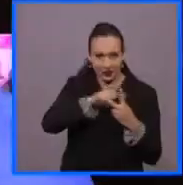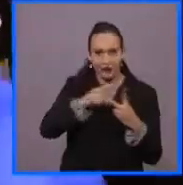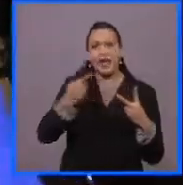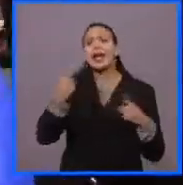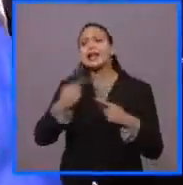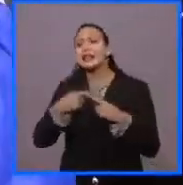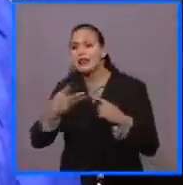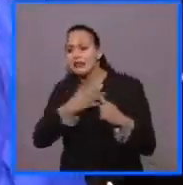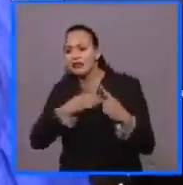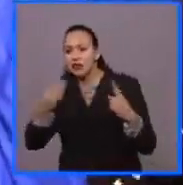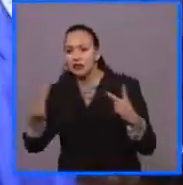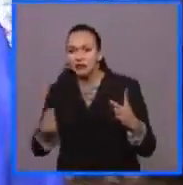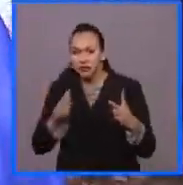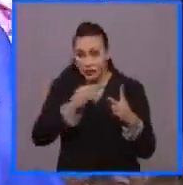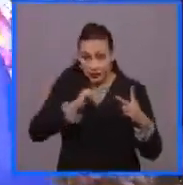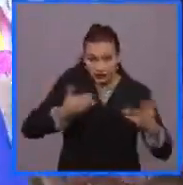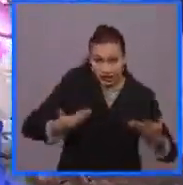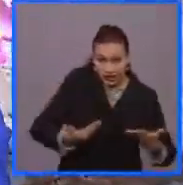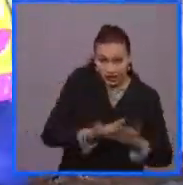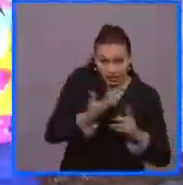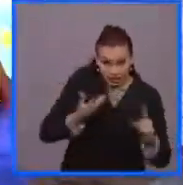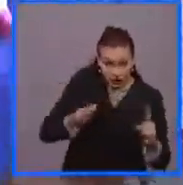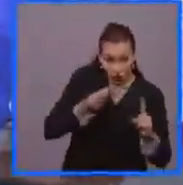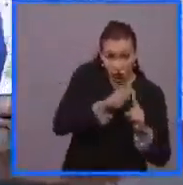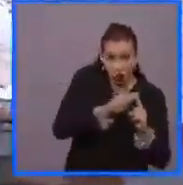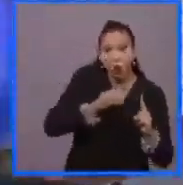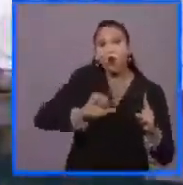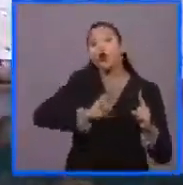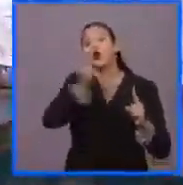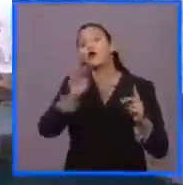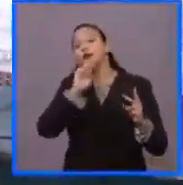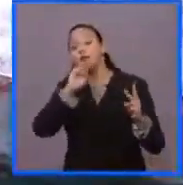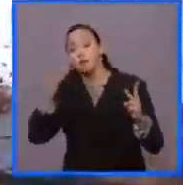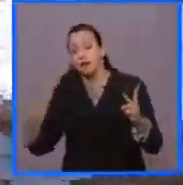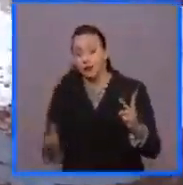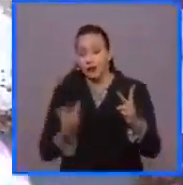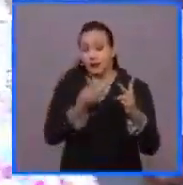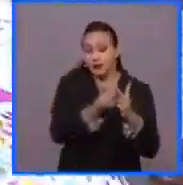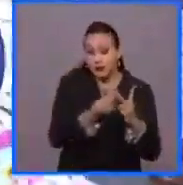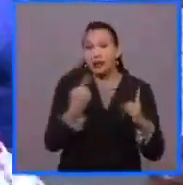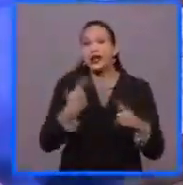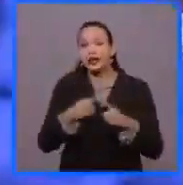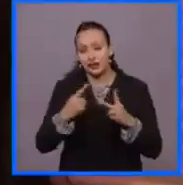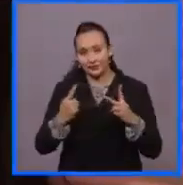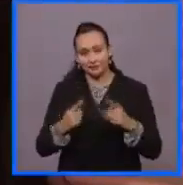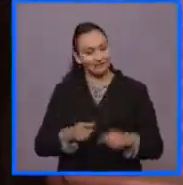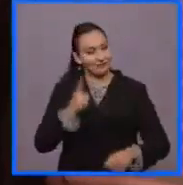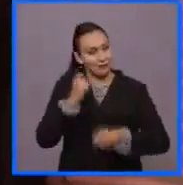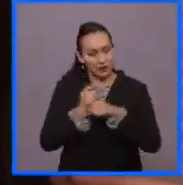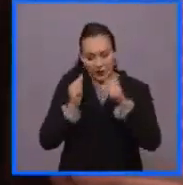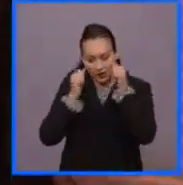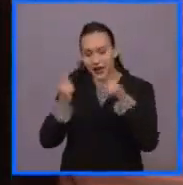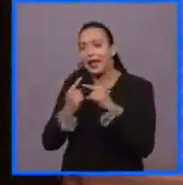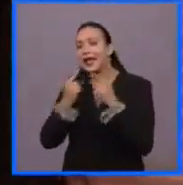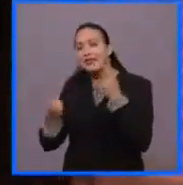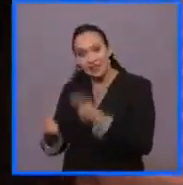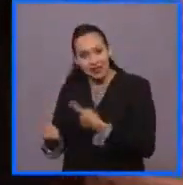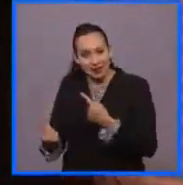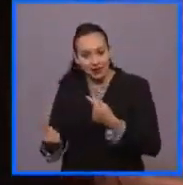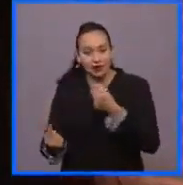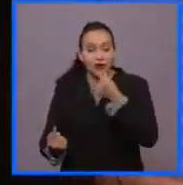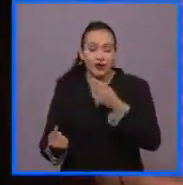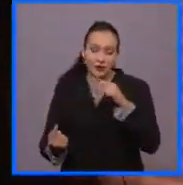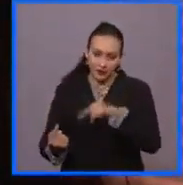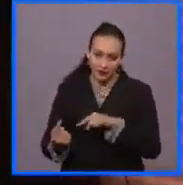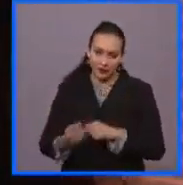guarda y custodia de una menor, pues en todos los casos se debe privilegiar el interés superior de la infancia. Además, este